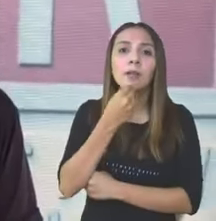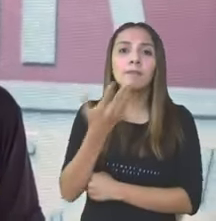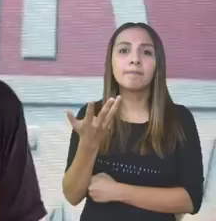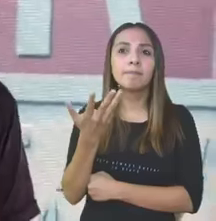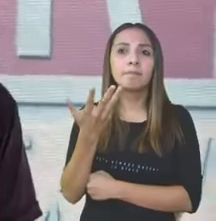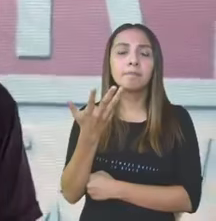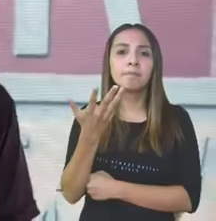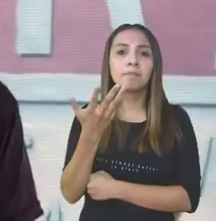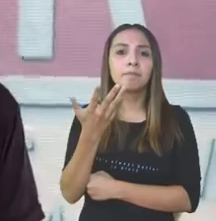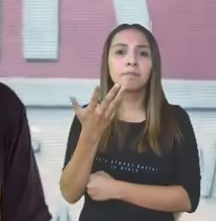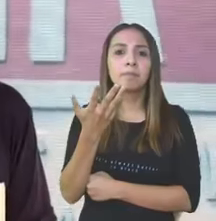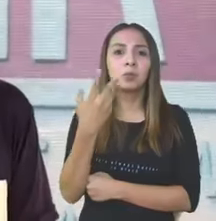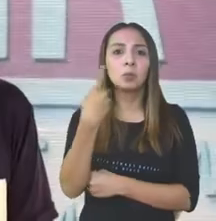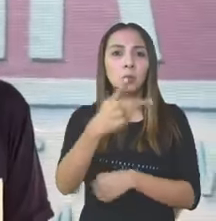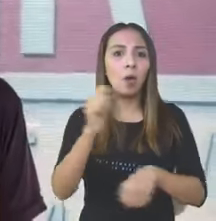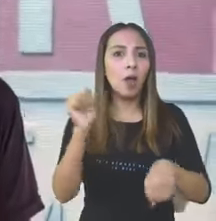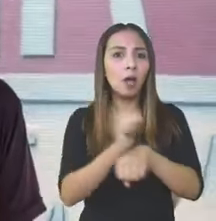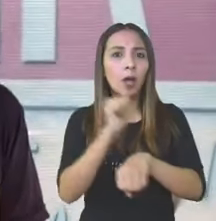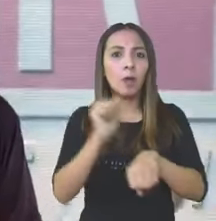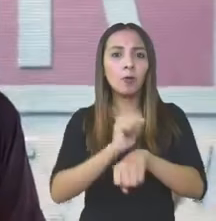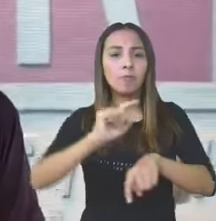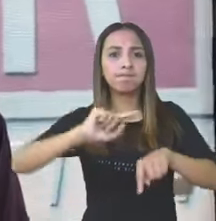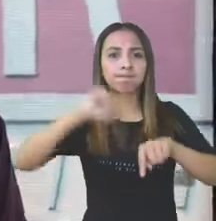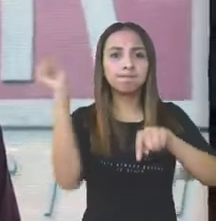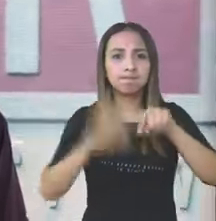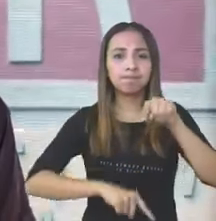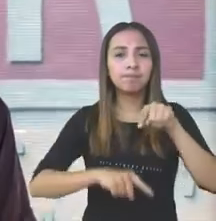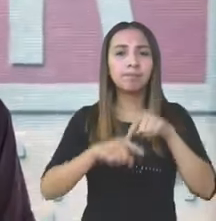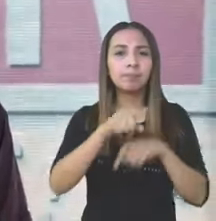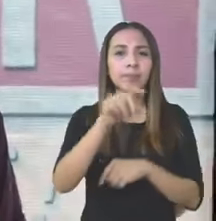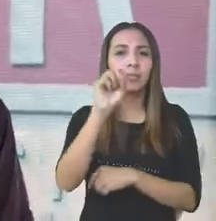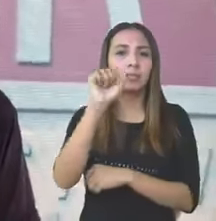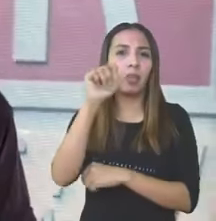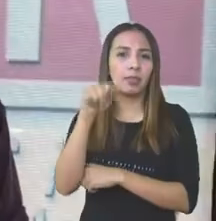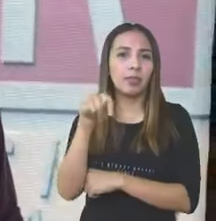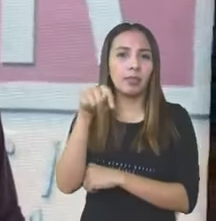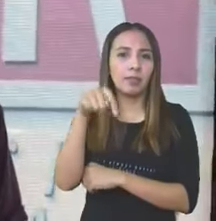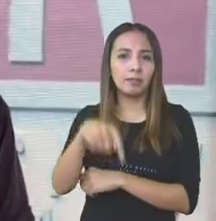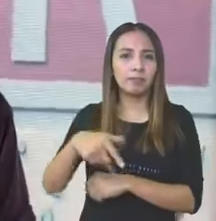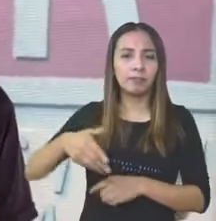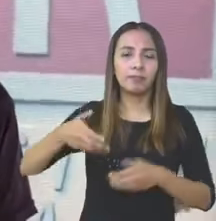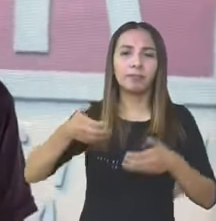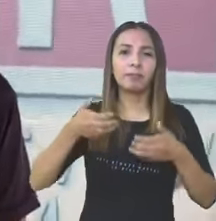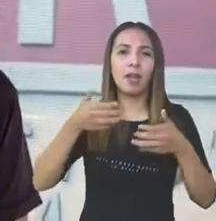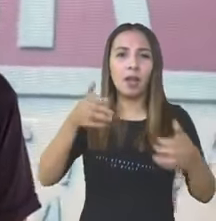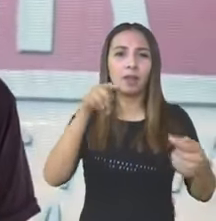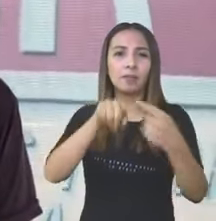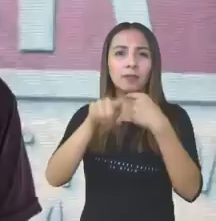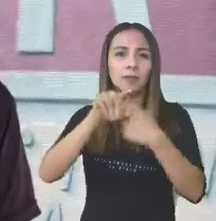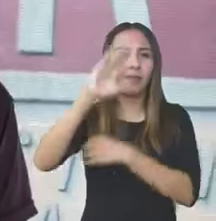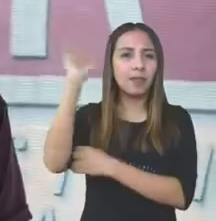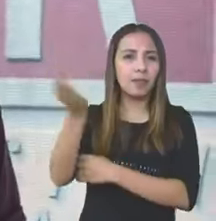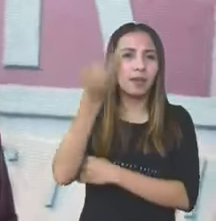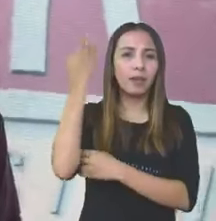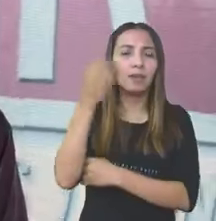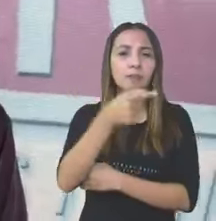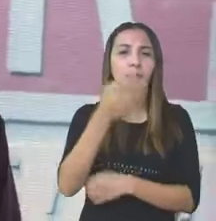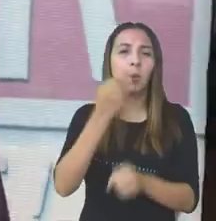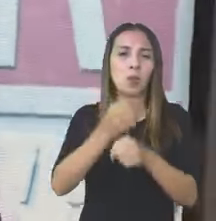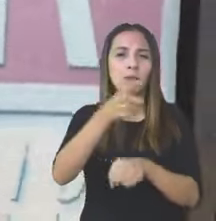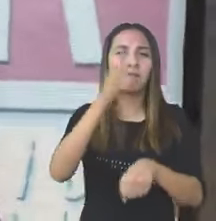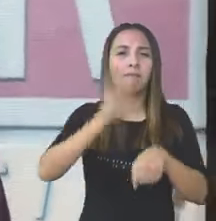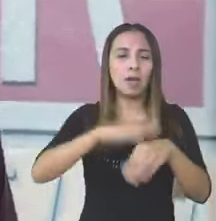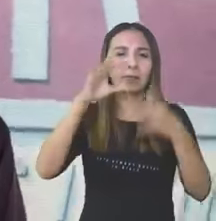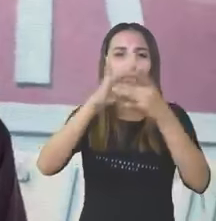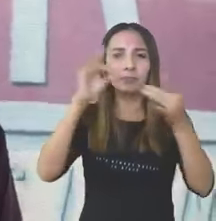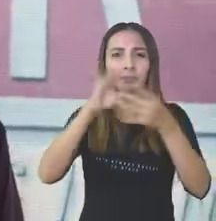privado de su automóvil en un retén del SAT aquí en una carretera federal. En unos momentos él nos dará más detalles. Bueno, a